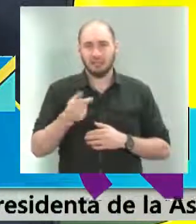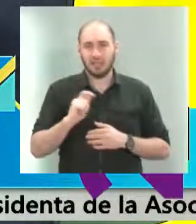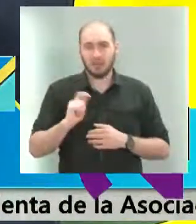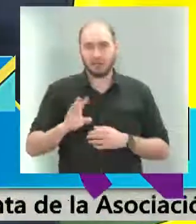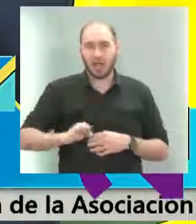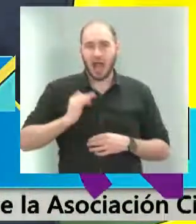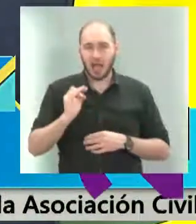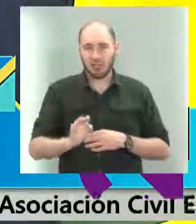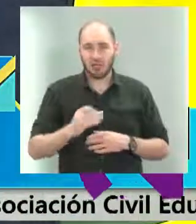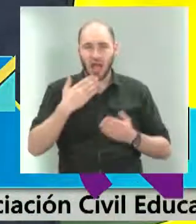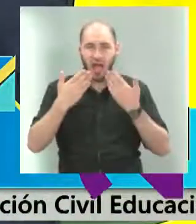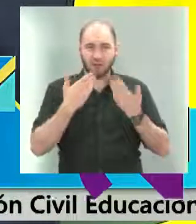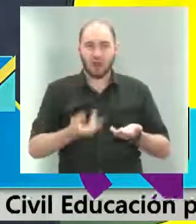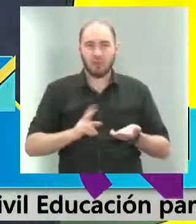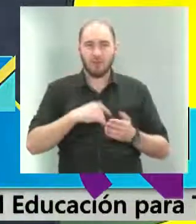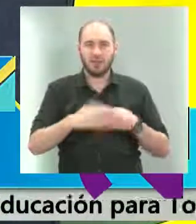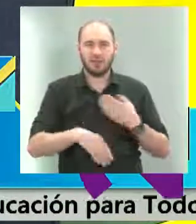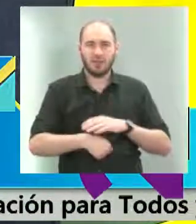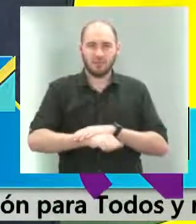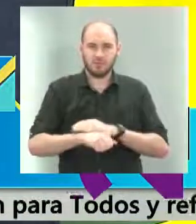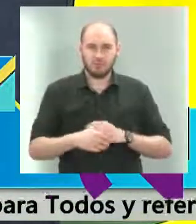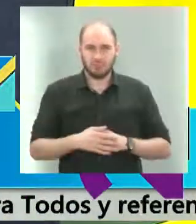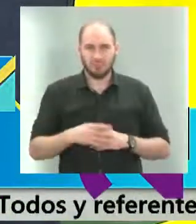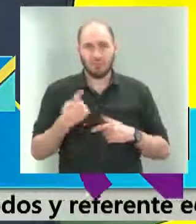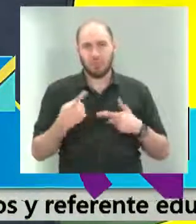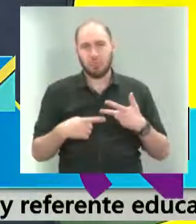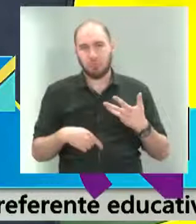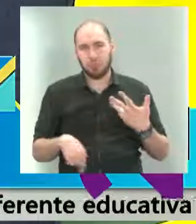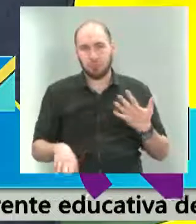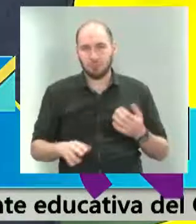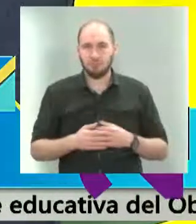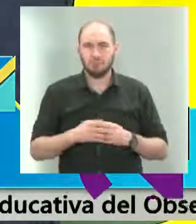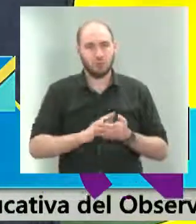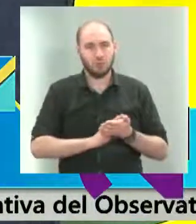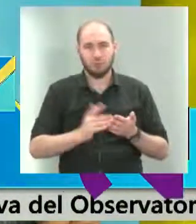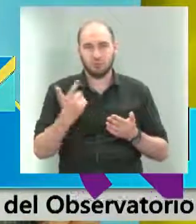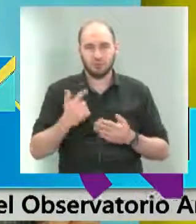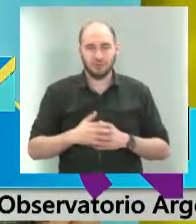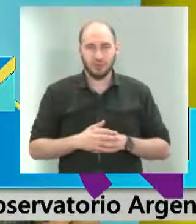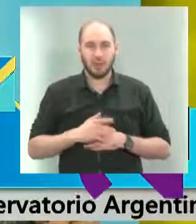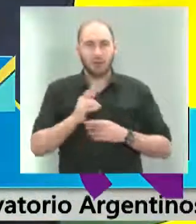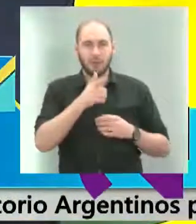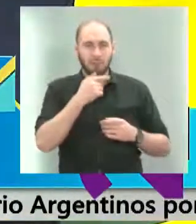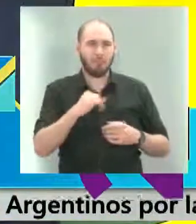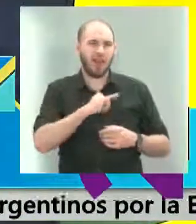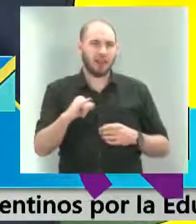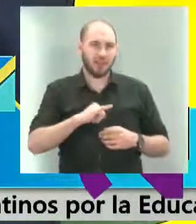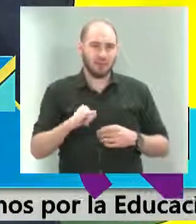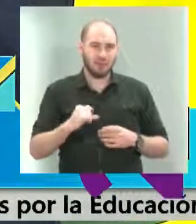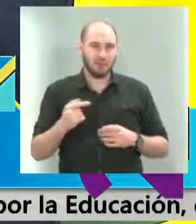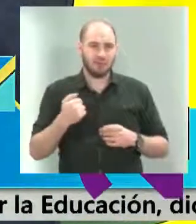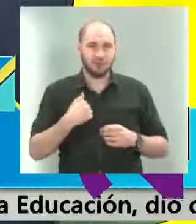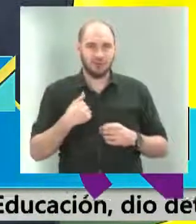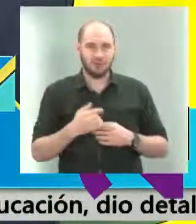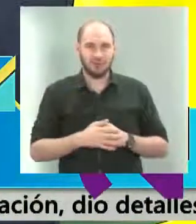al año vamos a estar hablando de nuevo de la violencia en el fútbol, biribiri y demás. No uh-huh. Se soluciona. Bien. Uno parece pesimista, ¿no? Pues vengo con toda